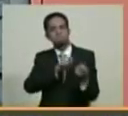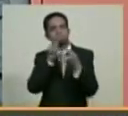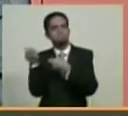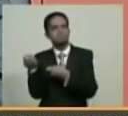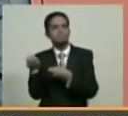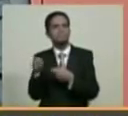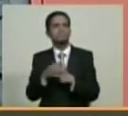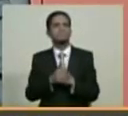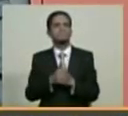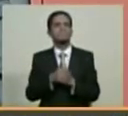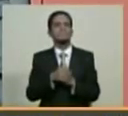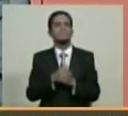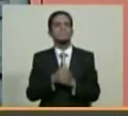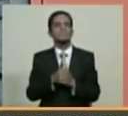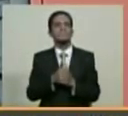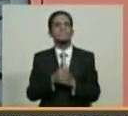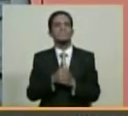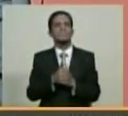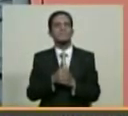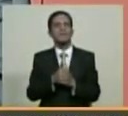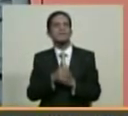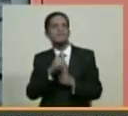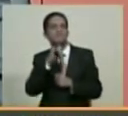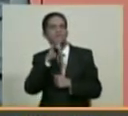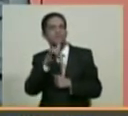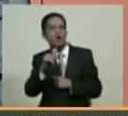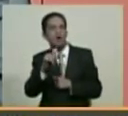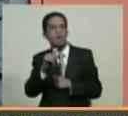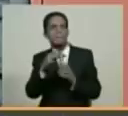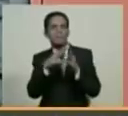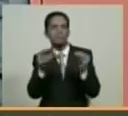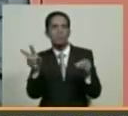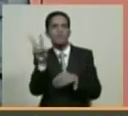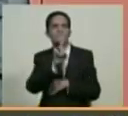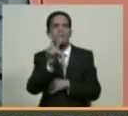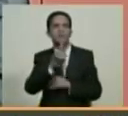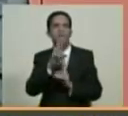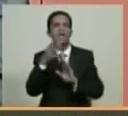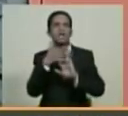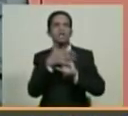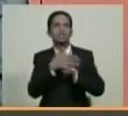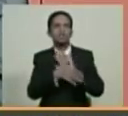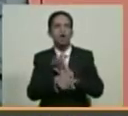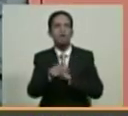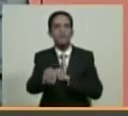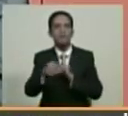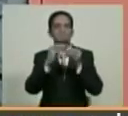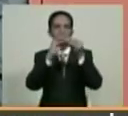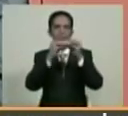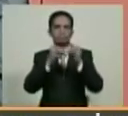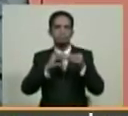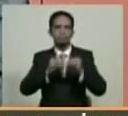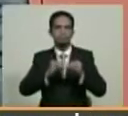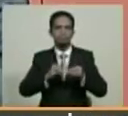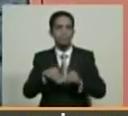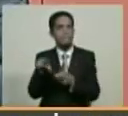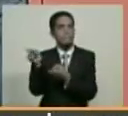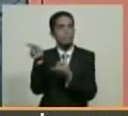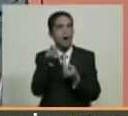superintendente José David Cabello para informar al país acerca de la reforma